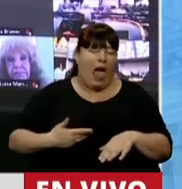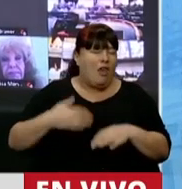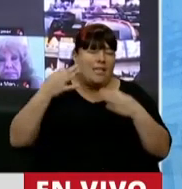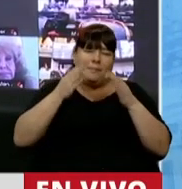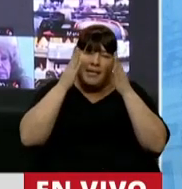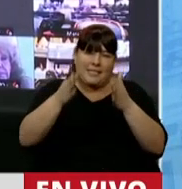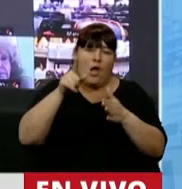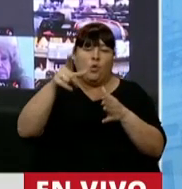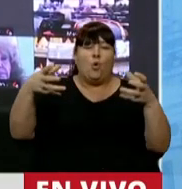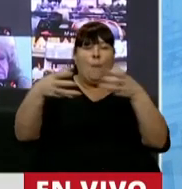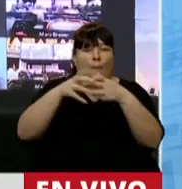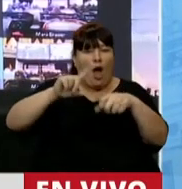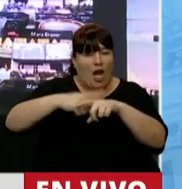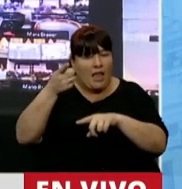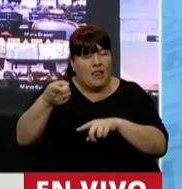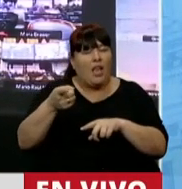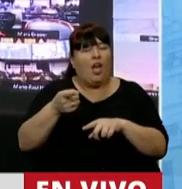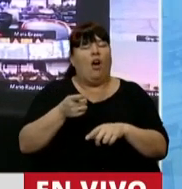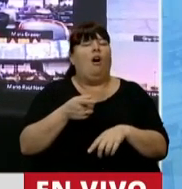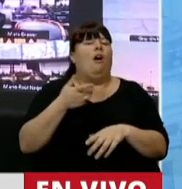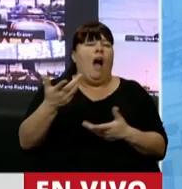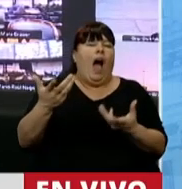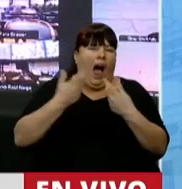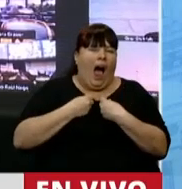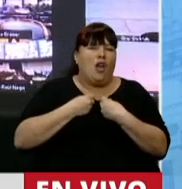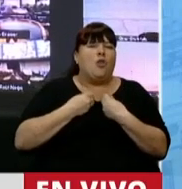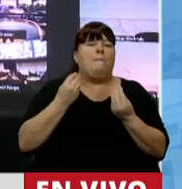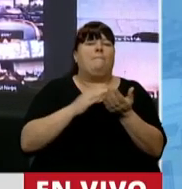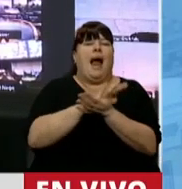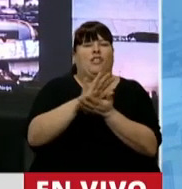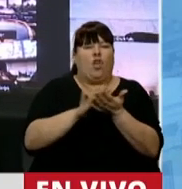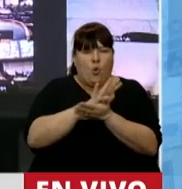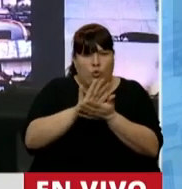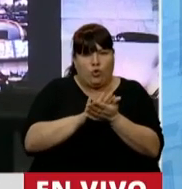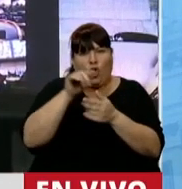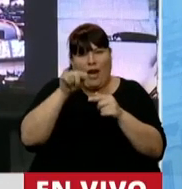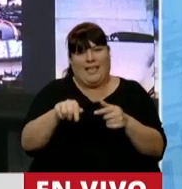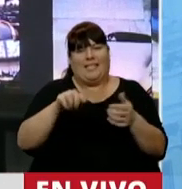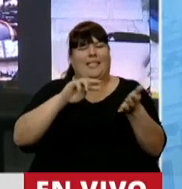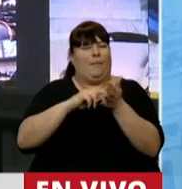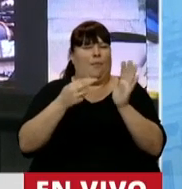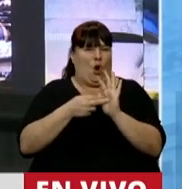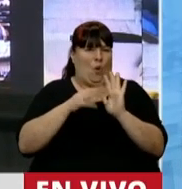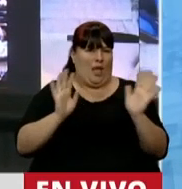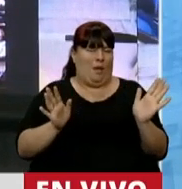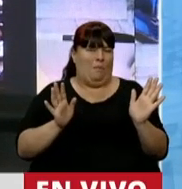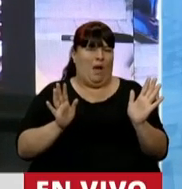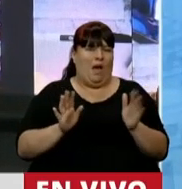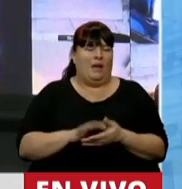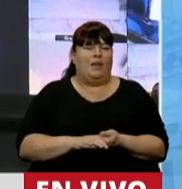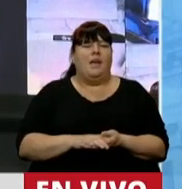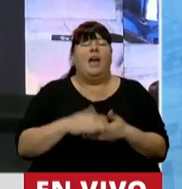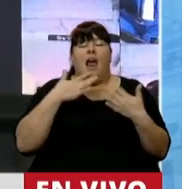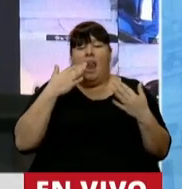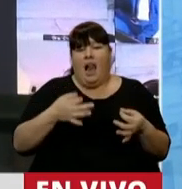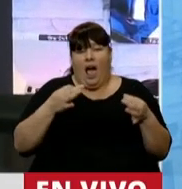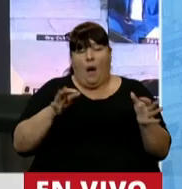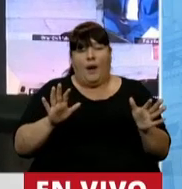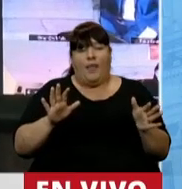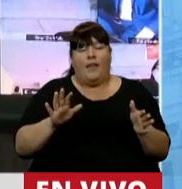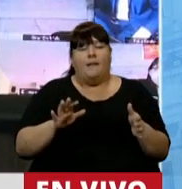exclusivamente y a su espacio que nos dé una mano para poder solucionar esta situación. Y la verdad